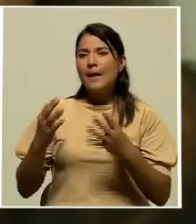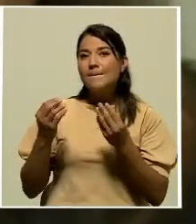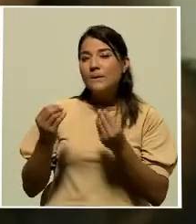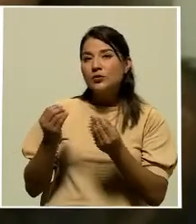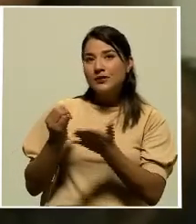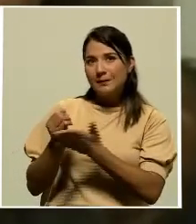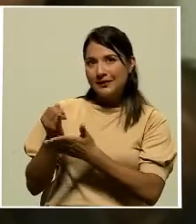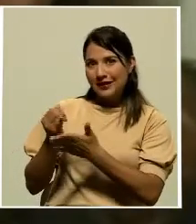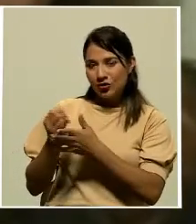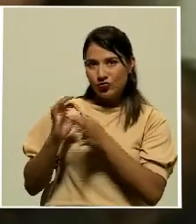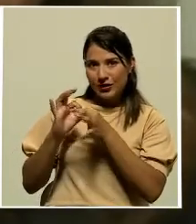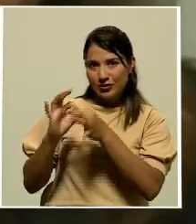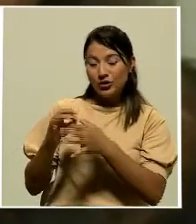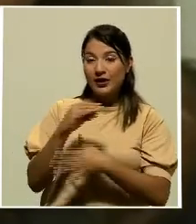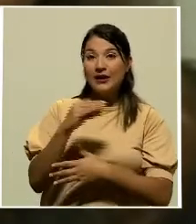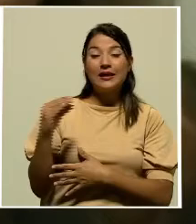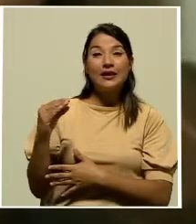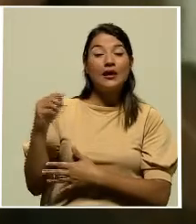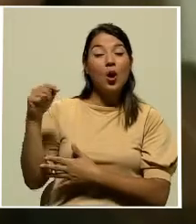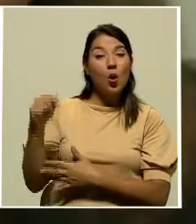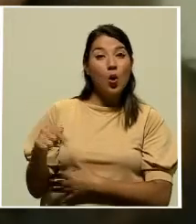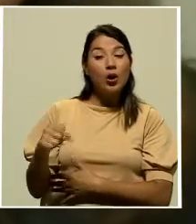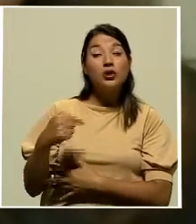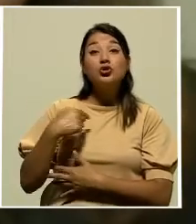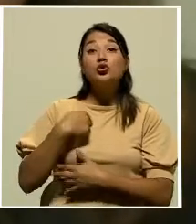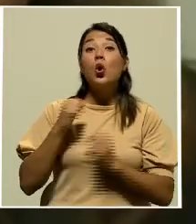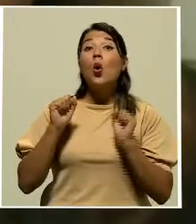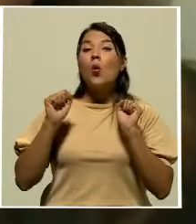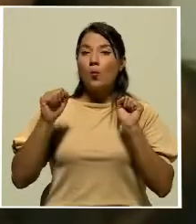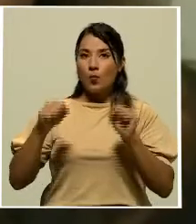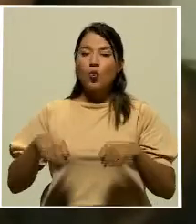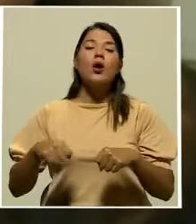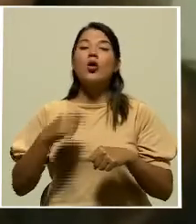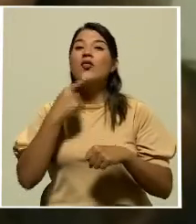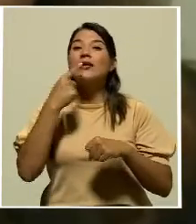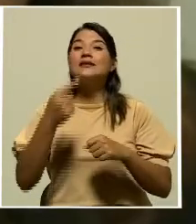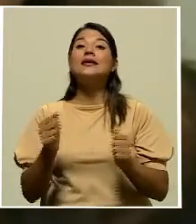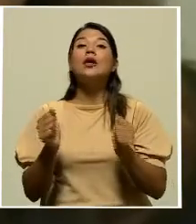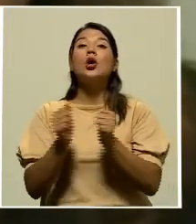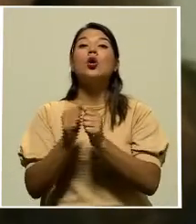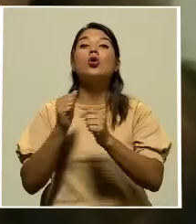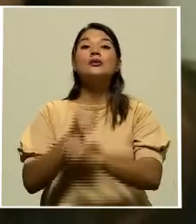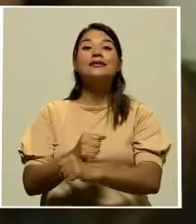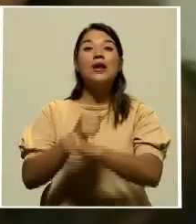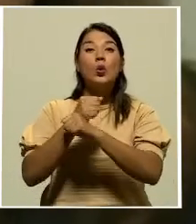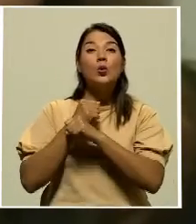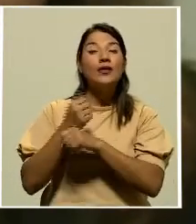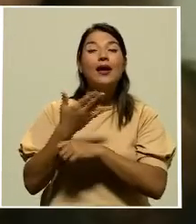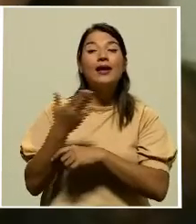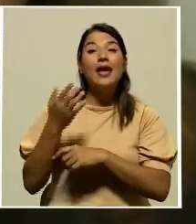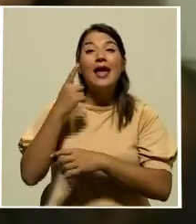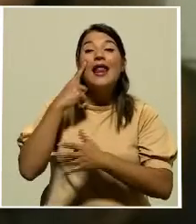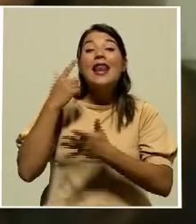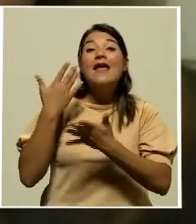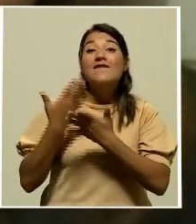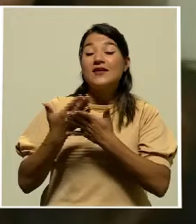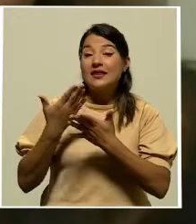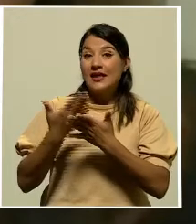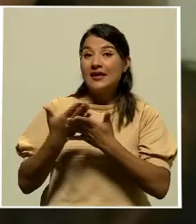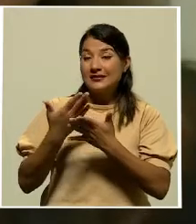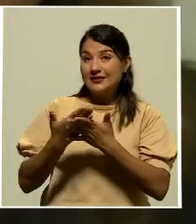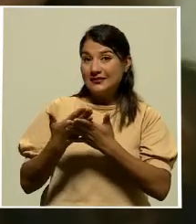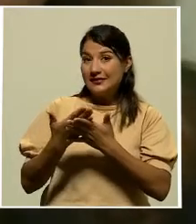Y hoy yo puedo decir con seguridad que la evidencia indica